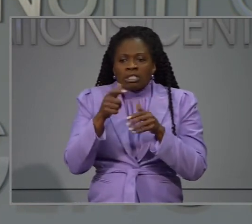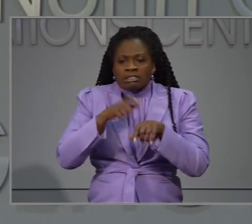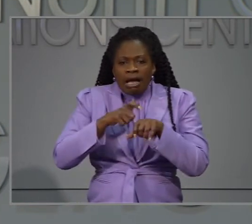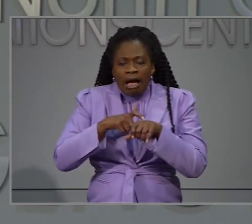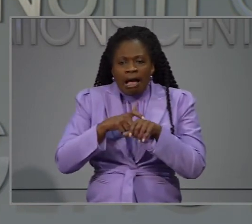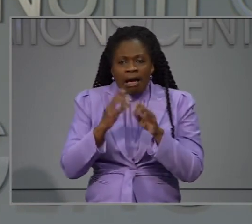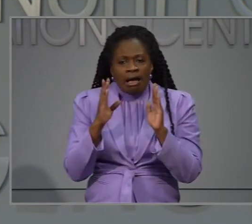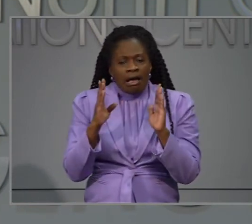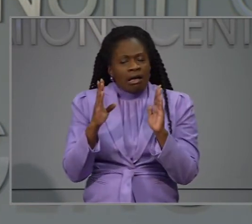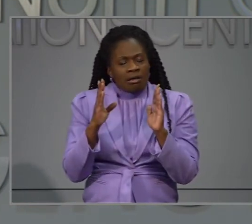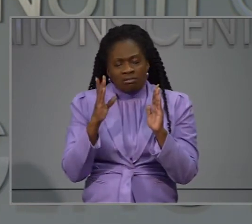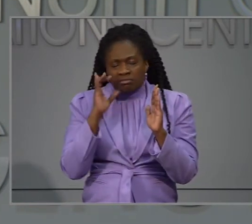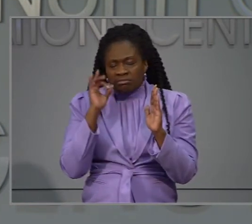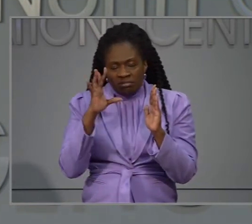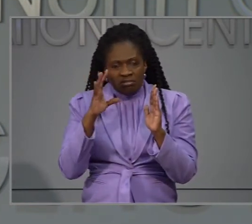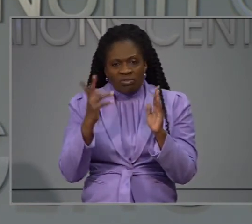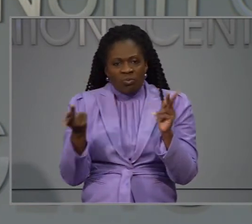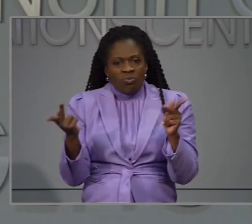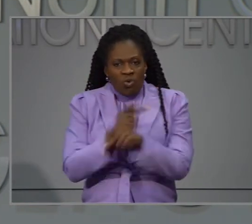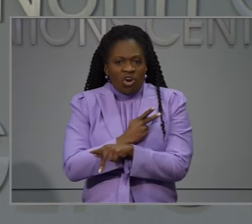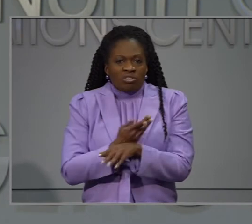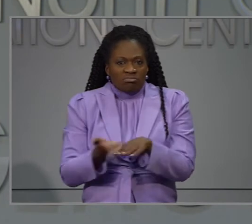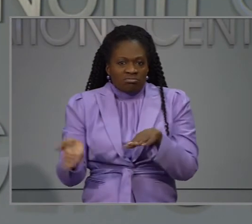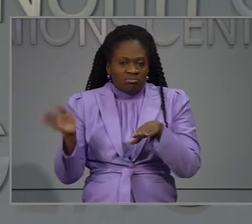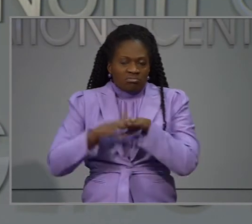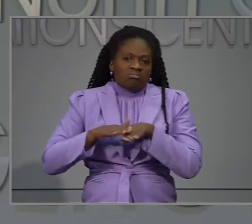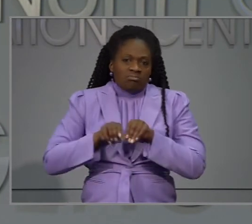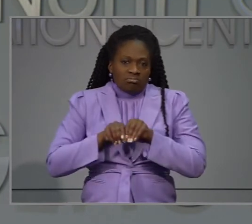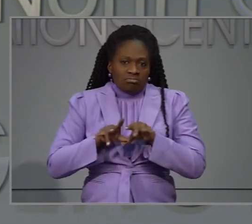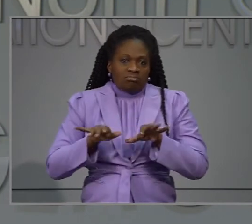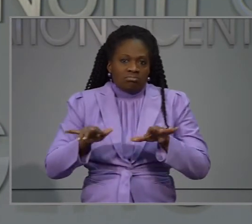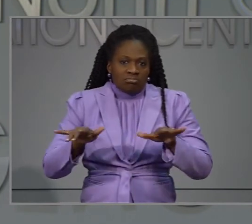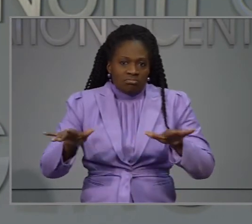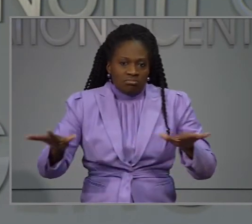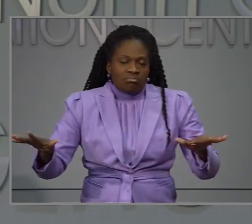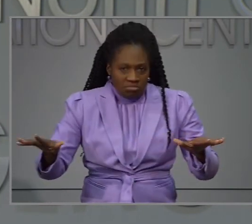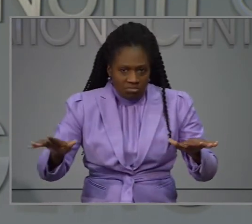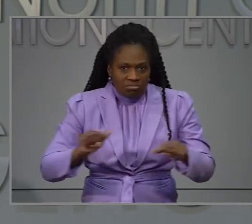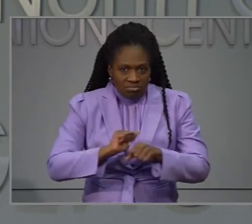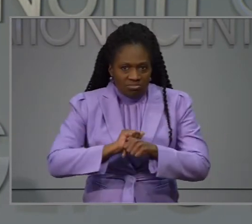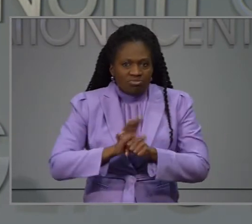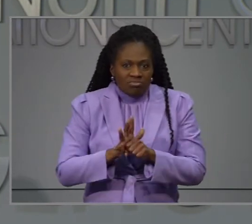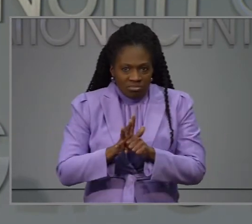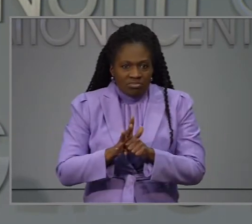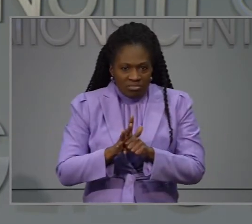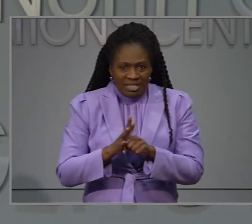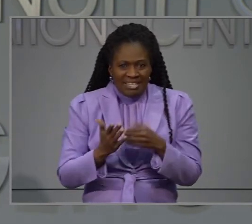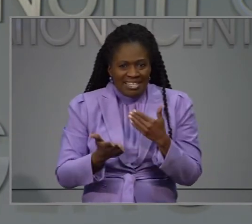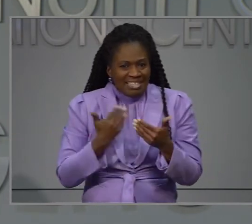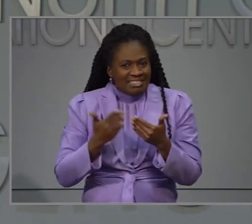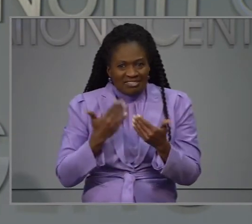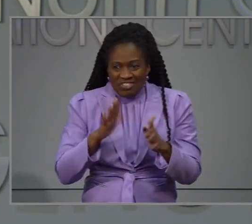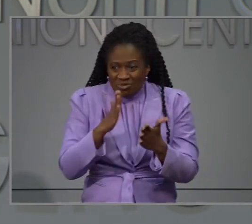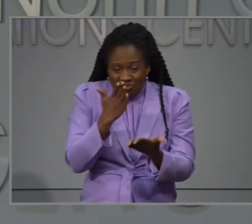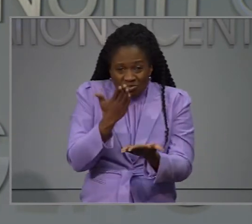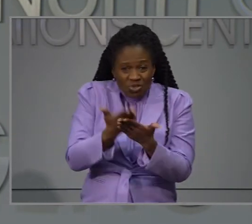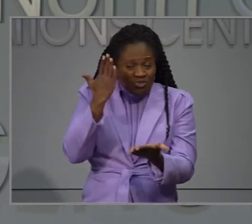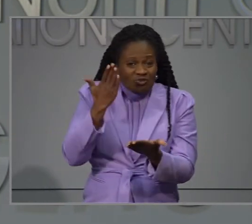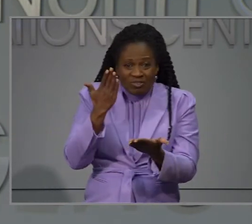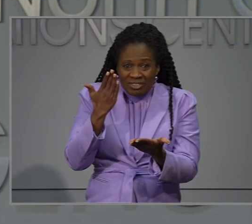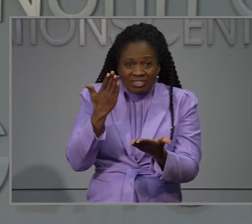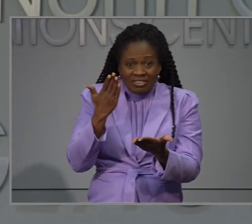por un tiempo la evidencia es abrumadora de que el virus se va a propagar mucho más fácilmente